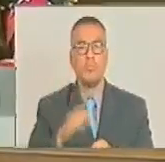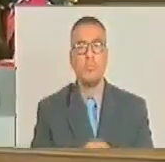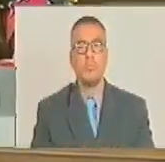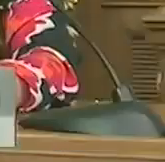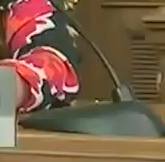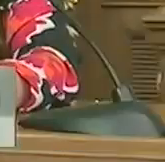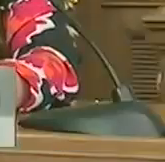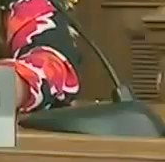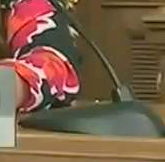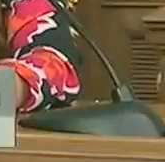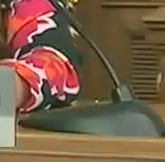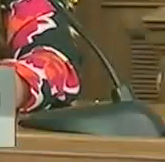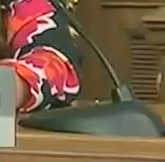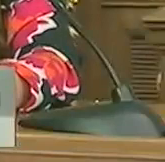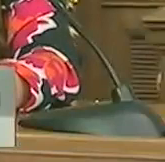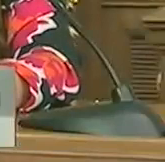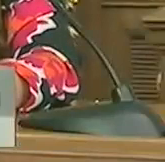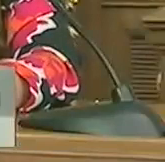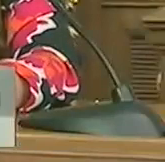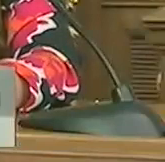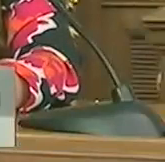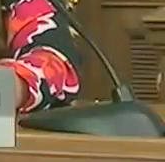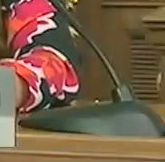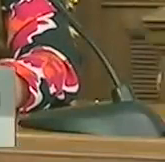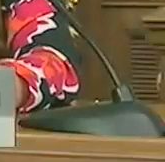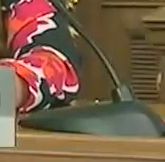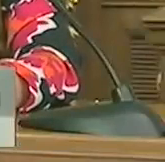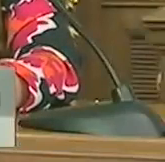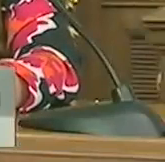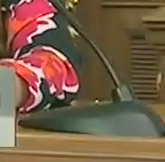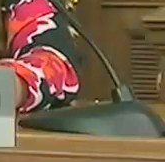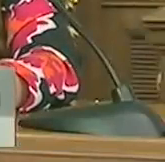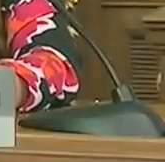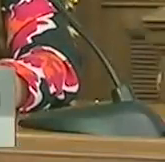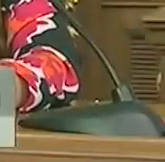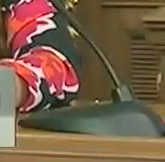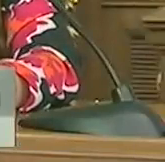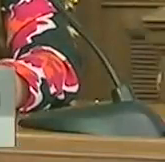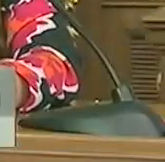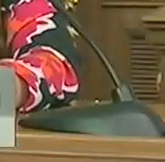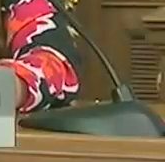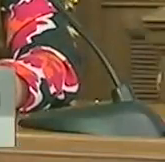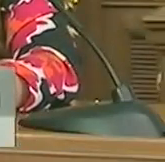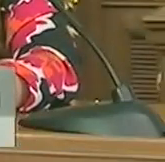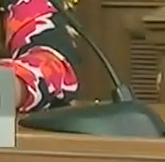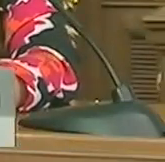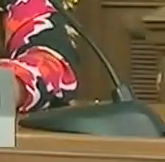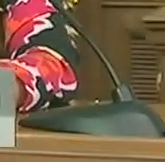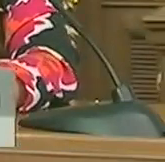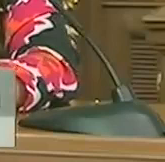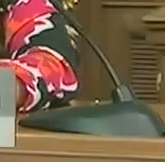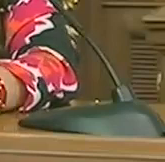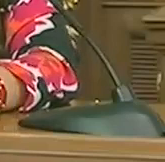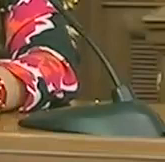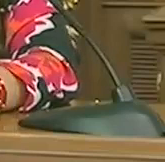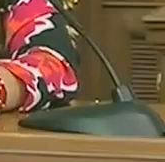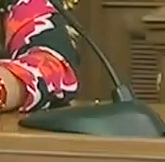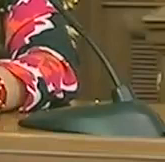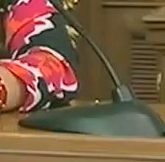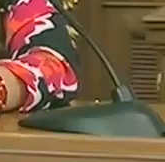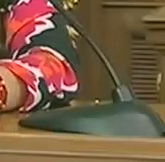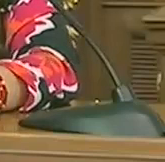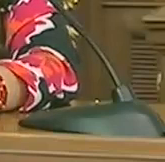Venezuela. Segundo, considerar el informe presentado por la Comisión Permanente Política Exterior, Soberanía